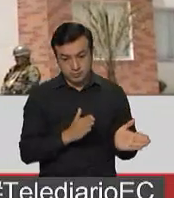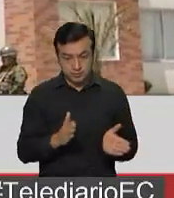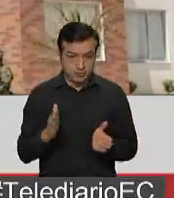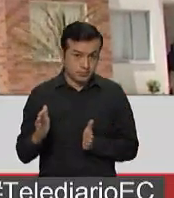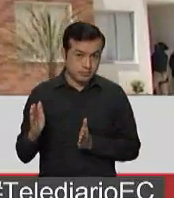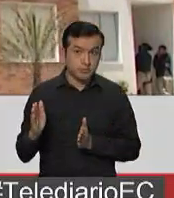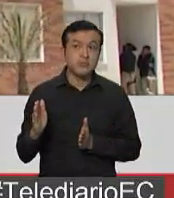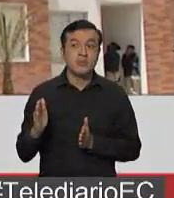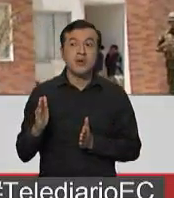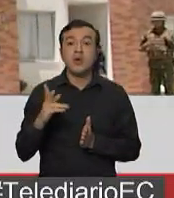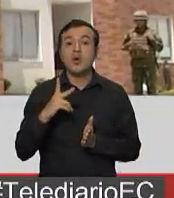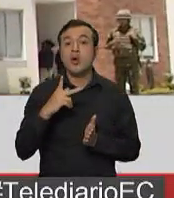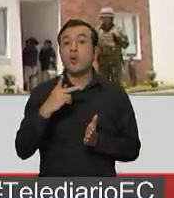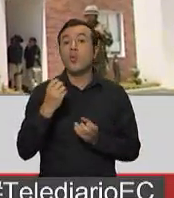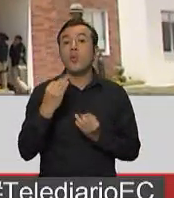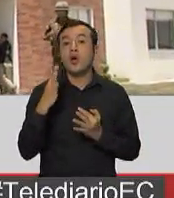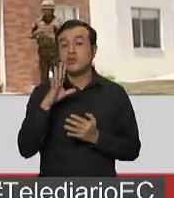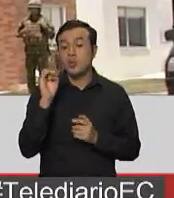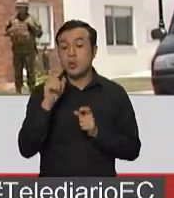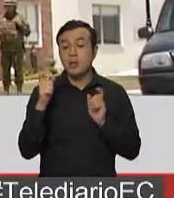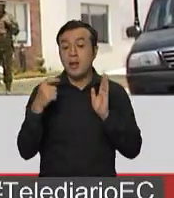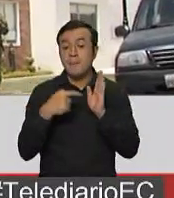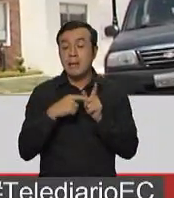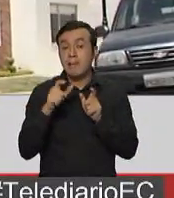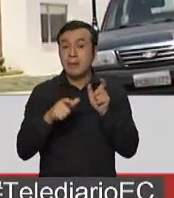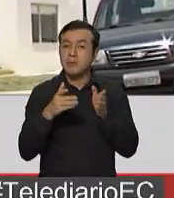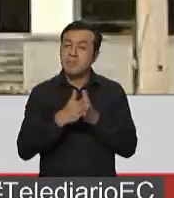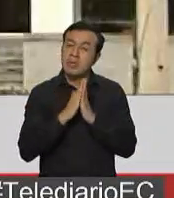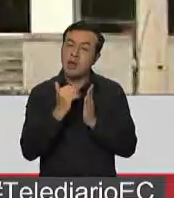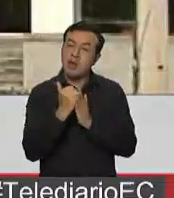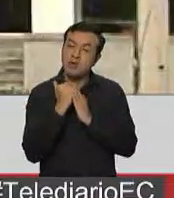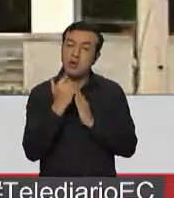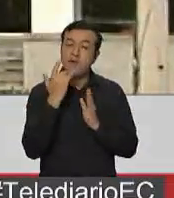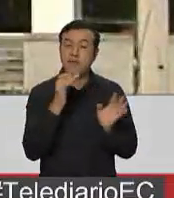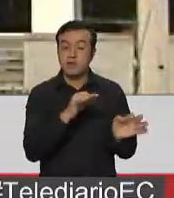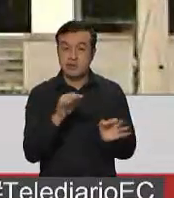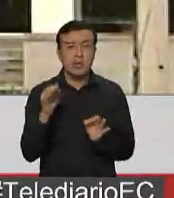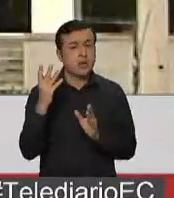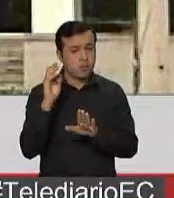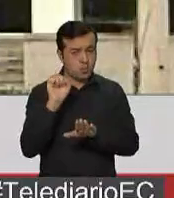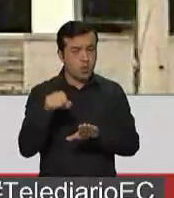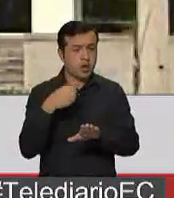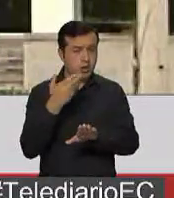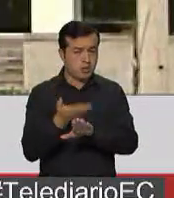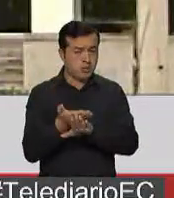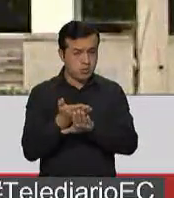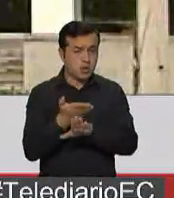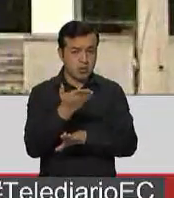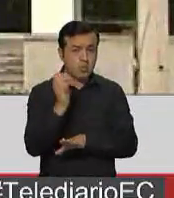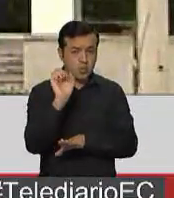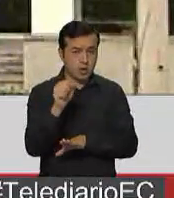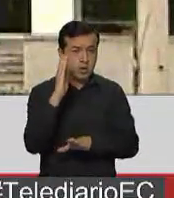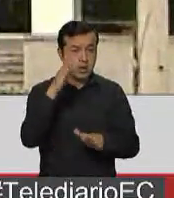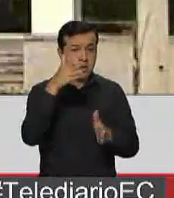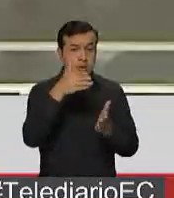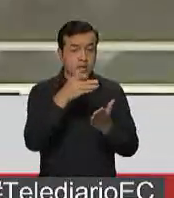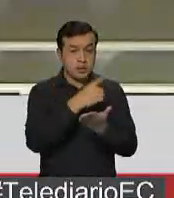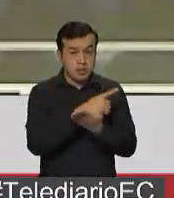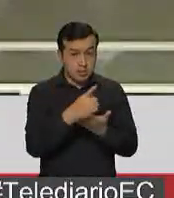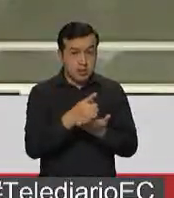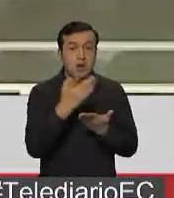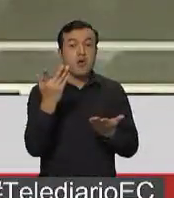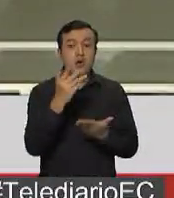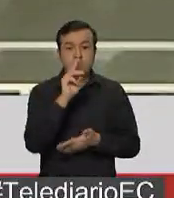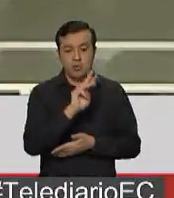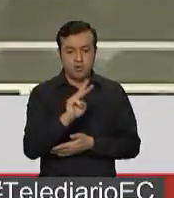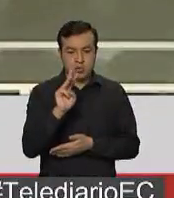día serán unas 50.000 personas. Estas alternativas ya están disponibles a partir de esta semana. A través de la